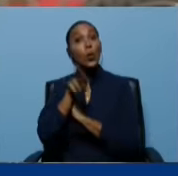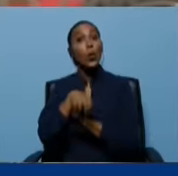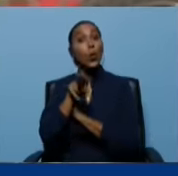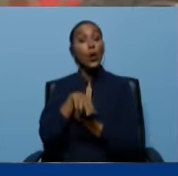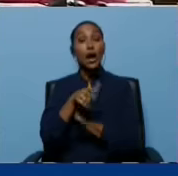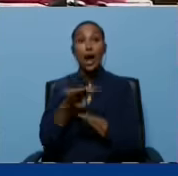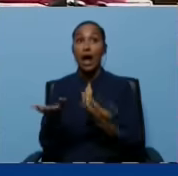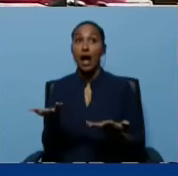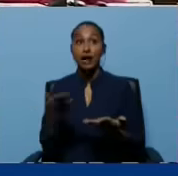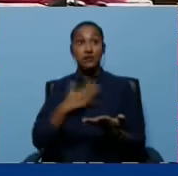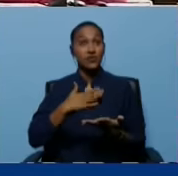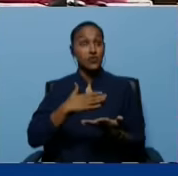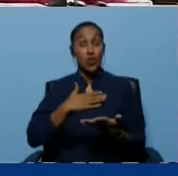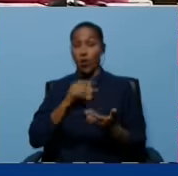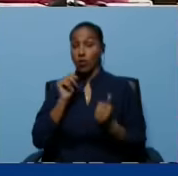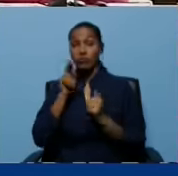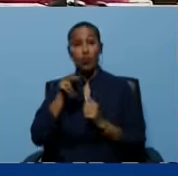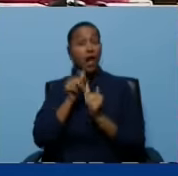Ni dormía.